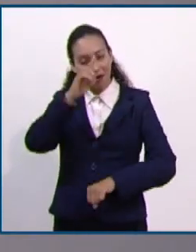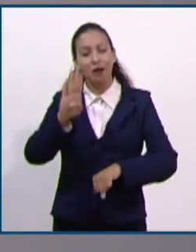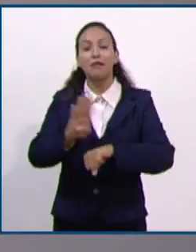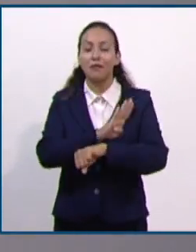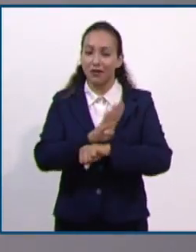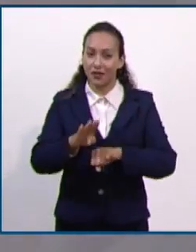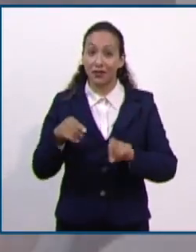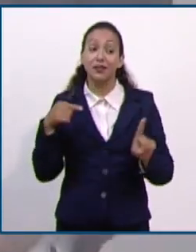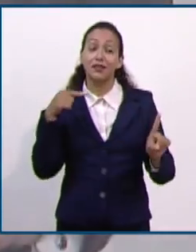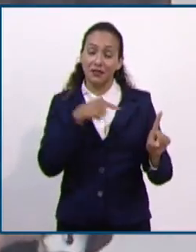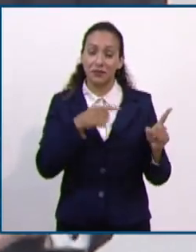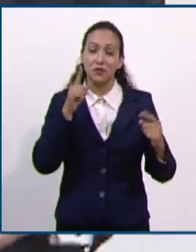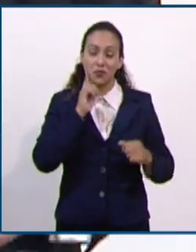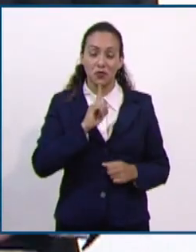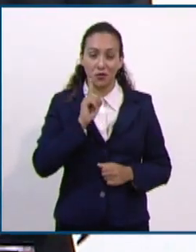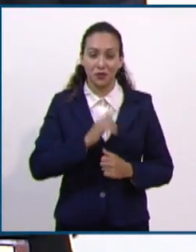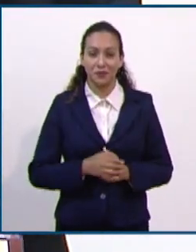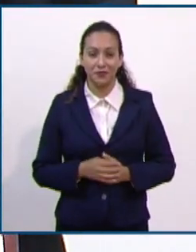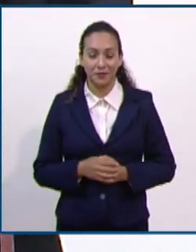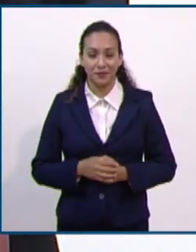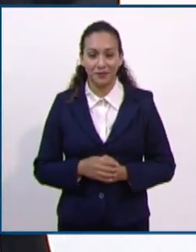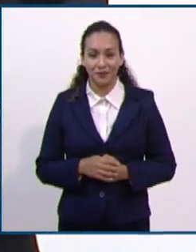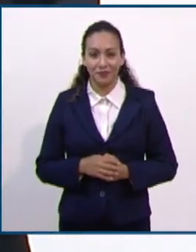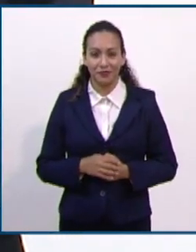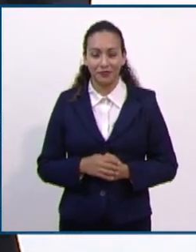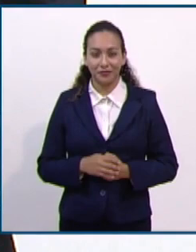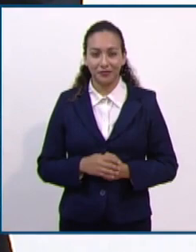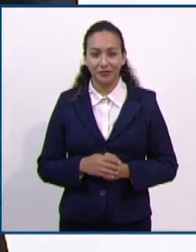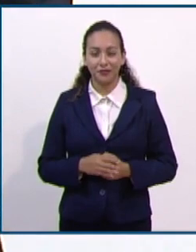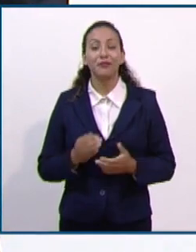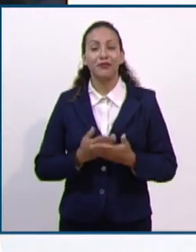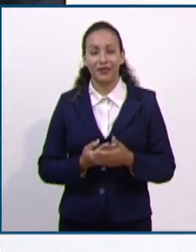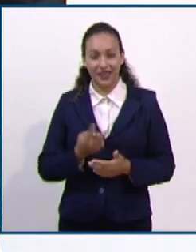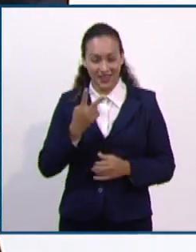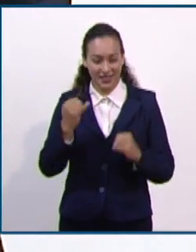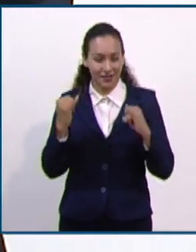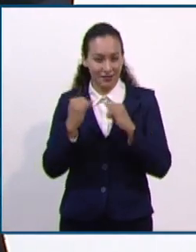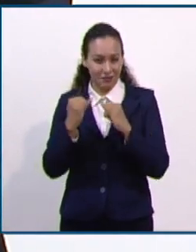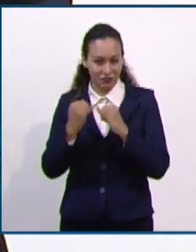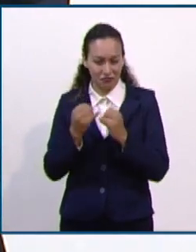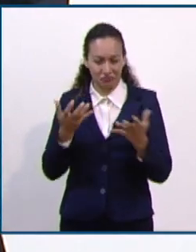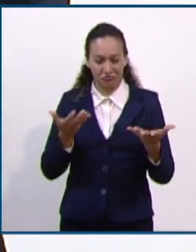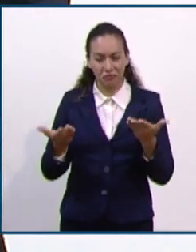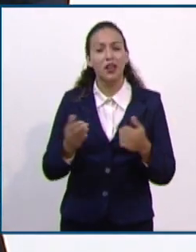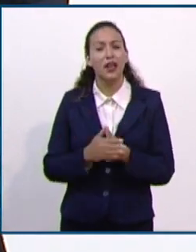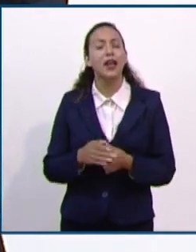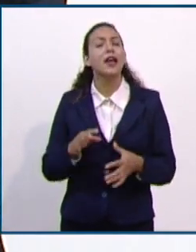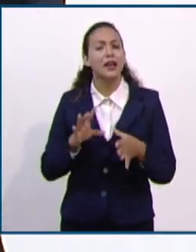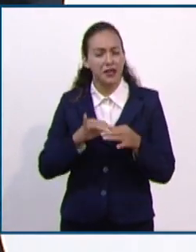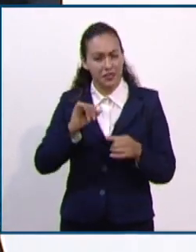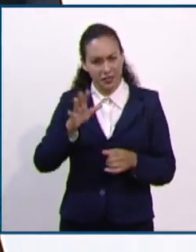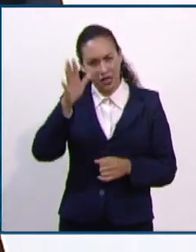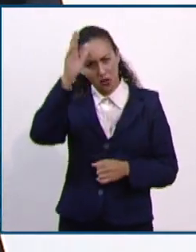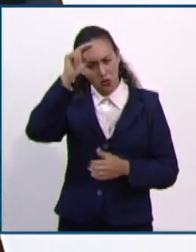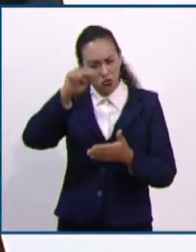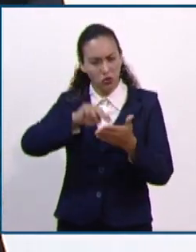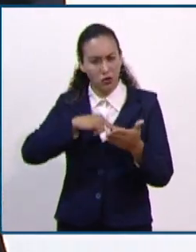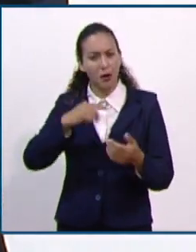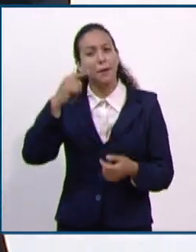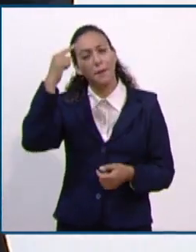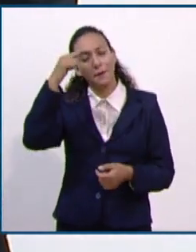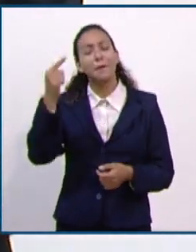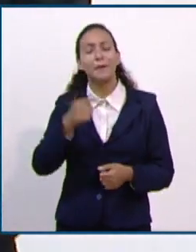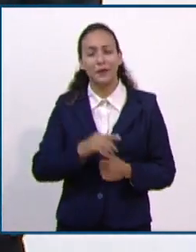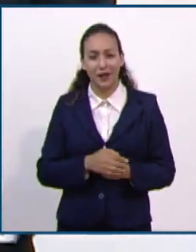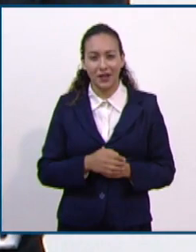de esa mujer. En este marco, ambas instituciones acordaron dar continuidad a un convenio con el que se busca